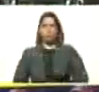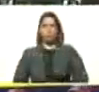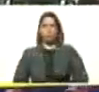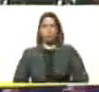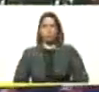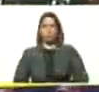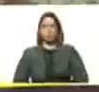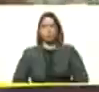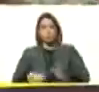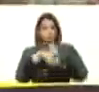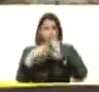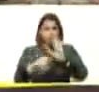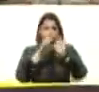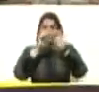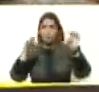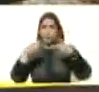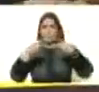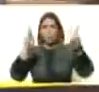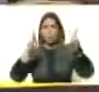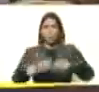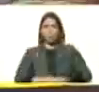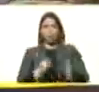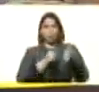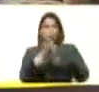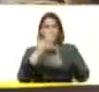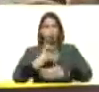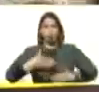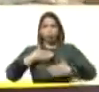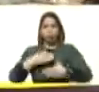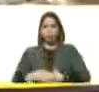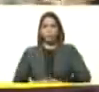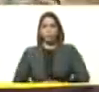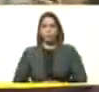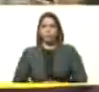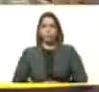por el derecho a la educación pública, gratuita y de calidad.